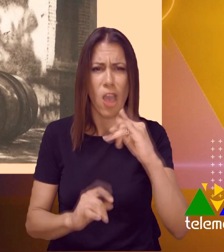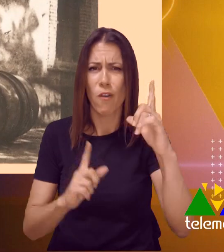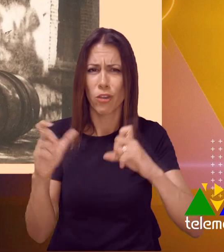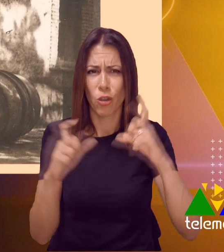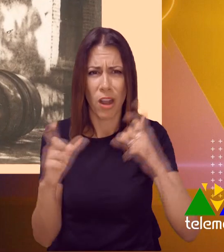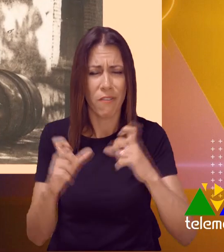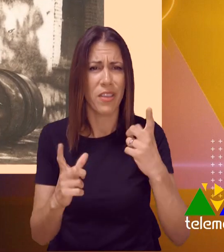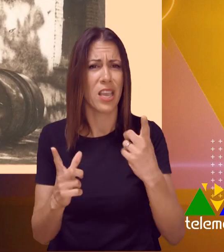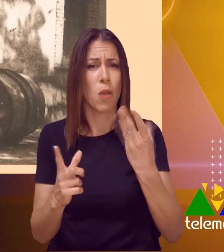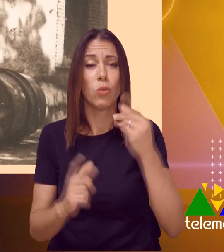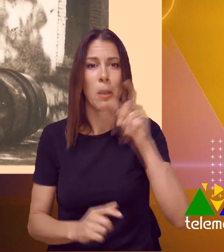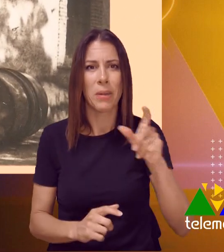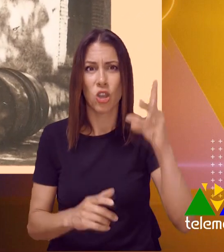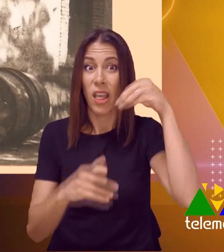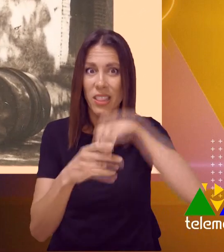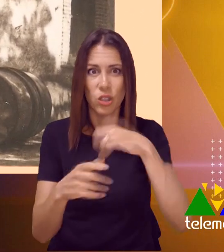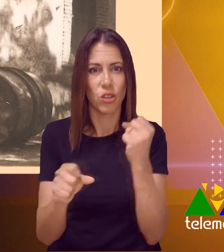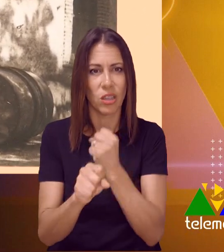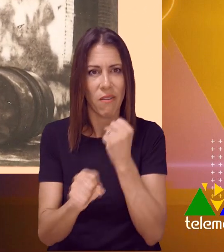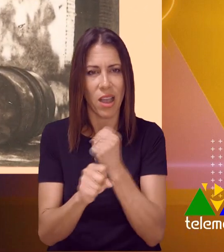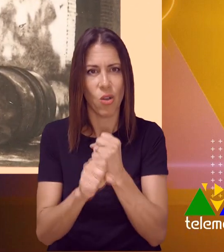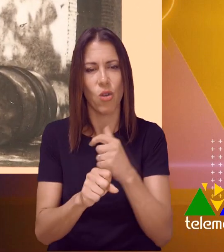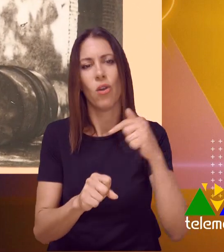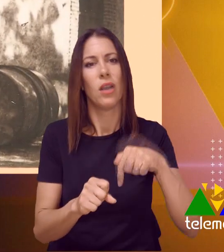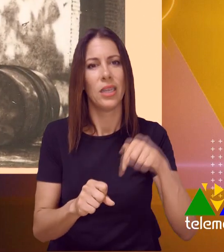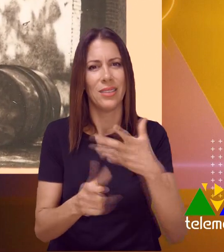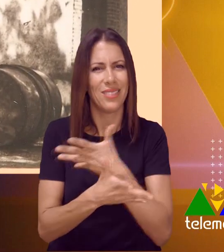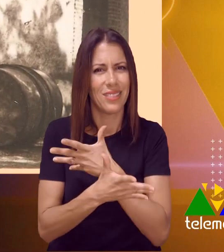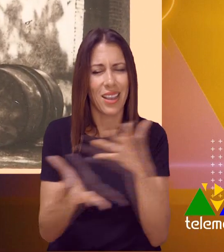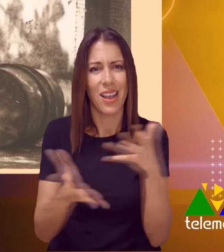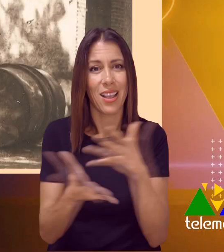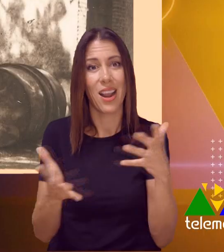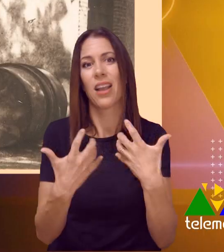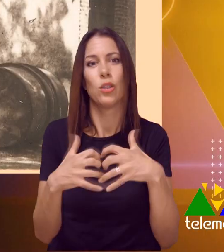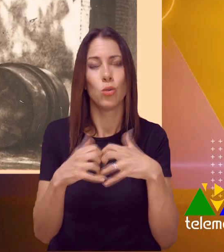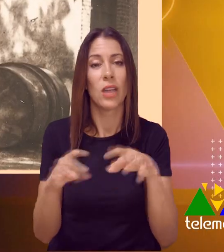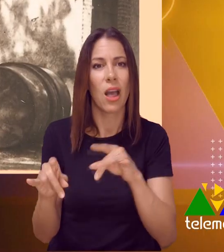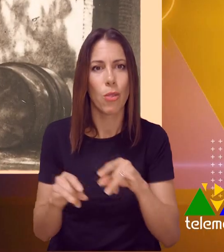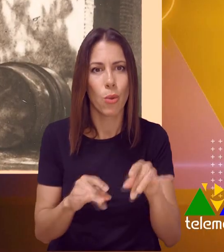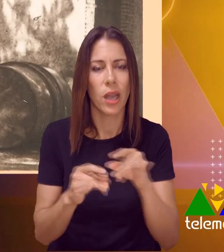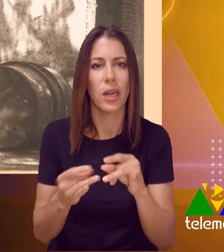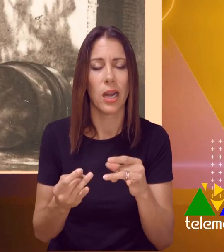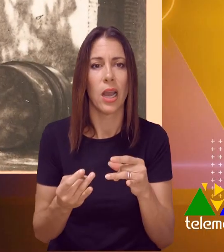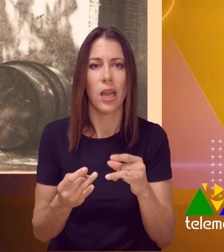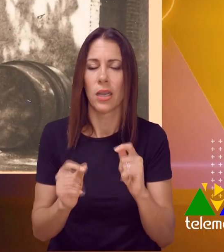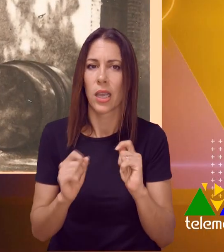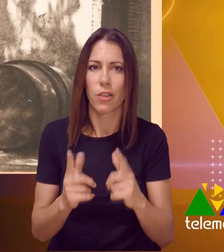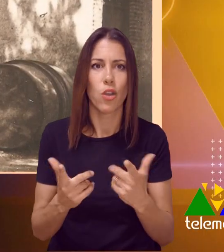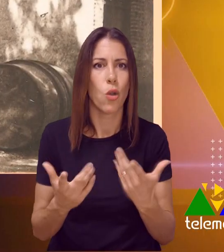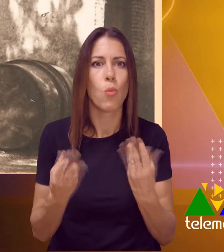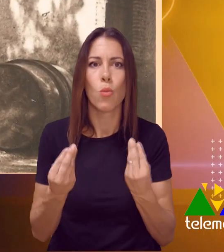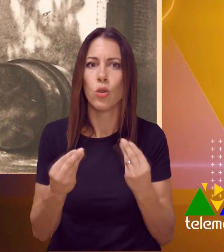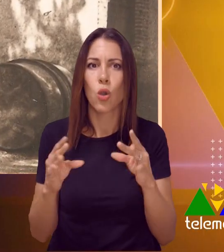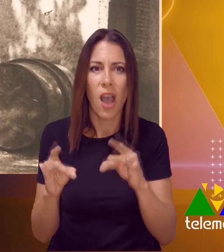fotografías, etcétera. Mucha gente trabajó en esta gran industria azucarera que produjo pues